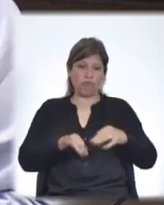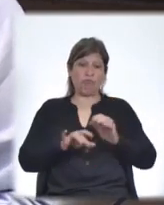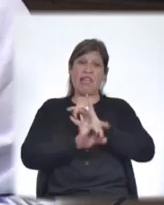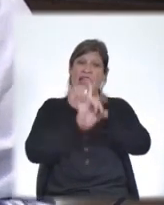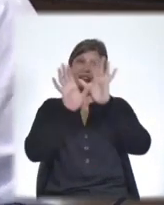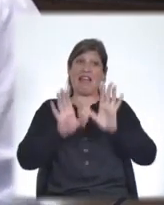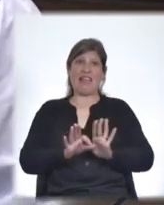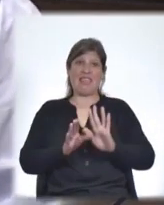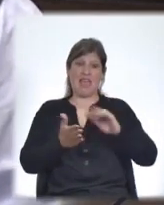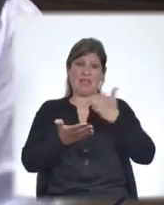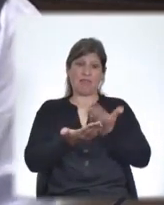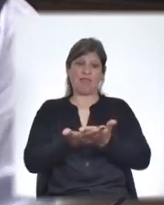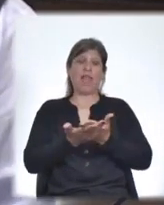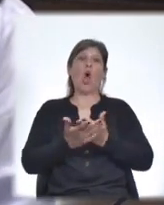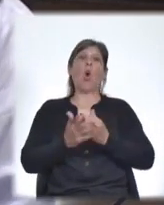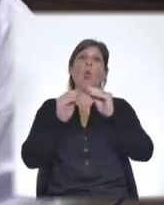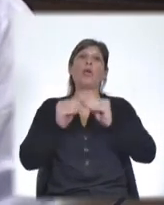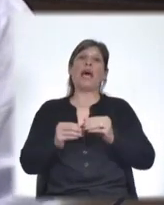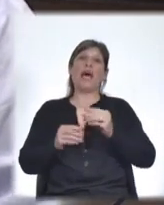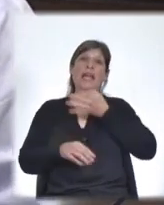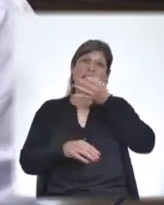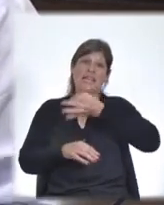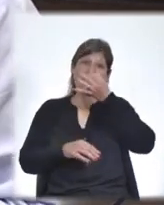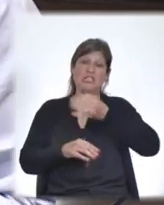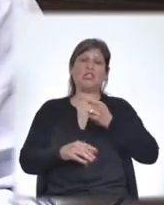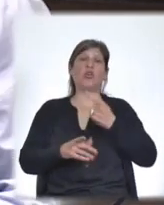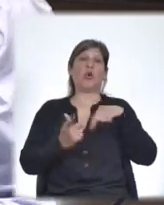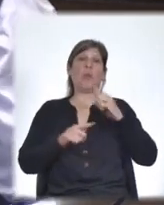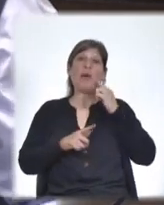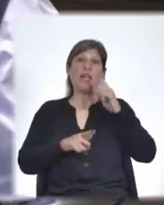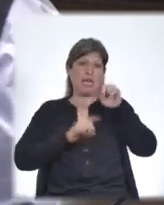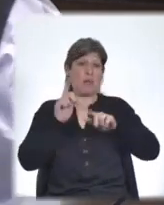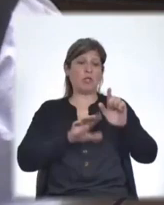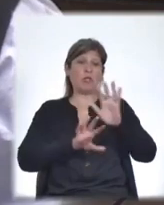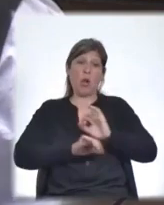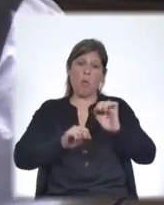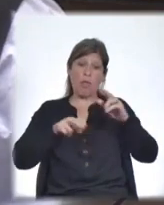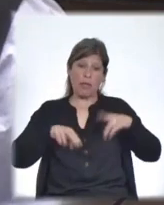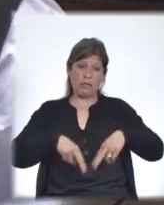claridad una rendición de cuentas para que los ciudadanos la puedan analizar.